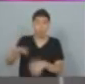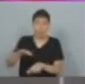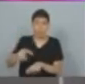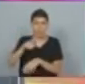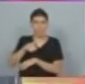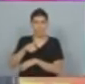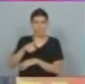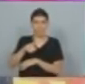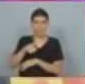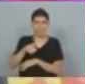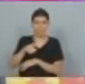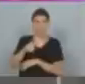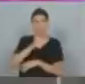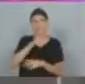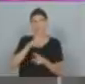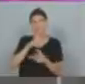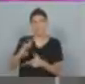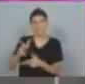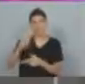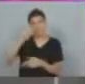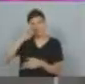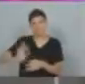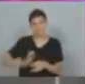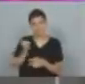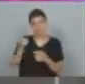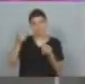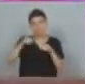Y él te está recriminando 10 años de vida de